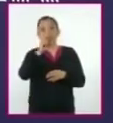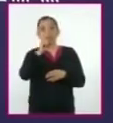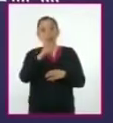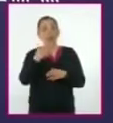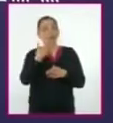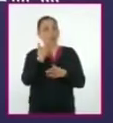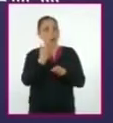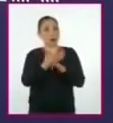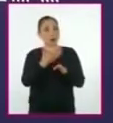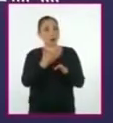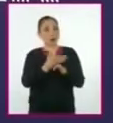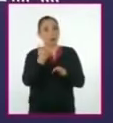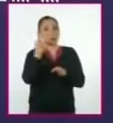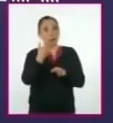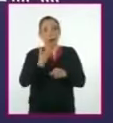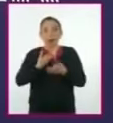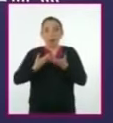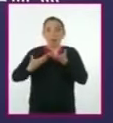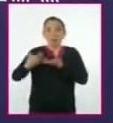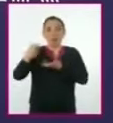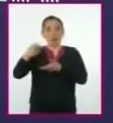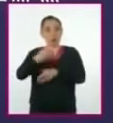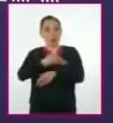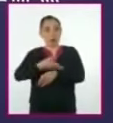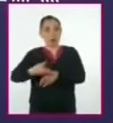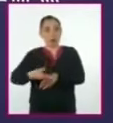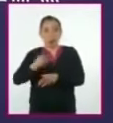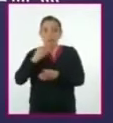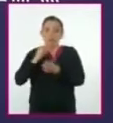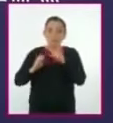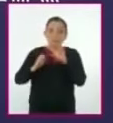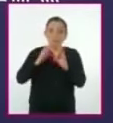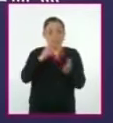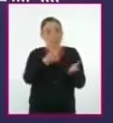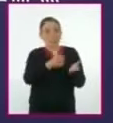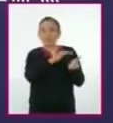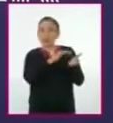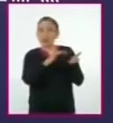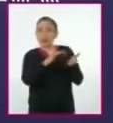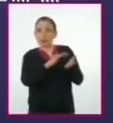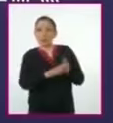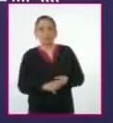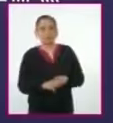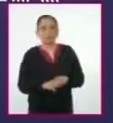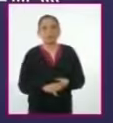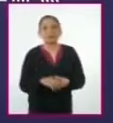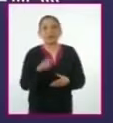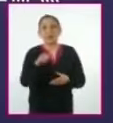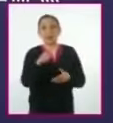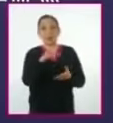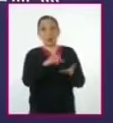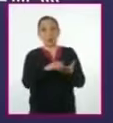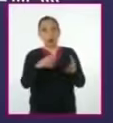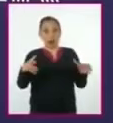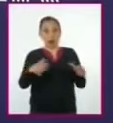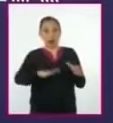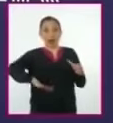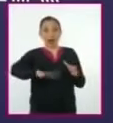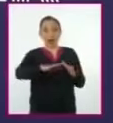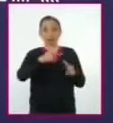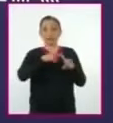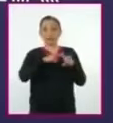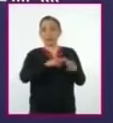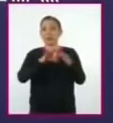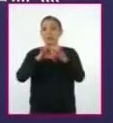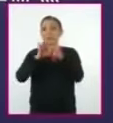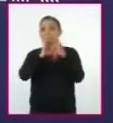buen momento para compartir con sus seres más queridos la lectura. Es un espacio que también nos puede mantener